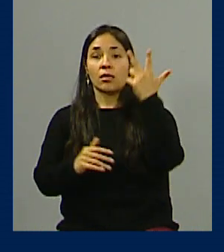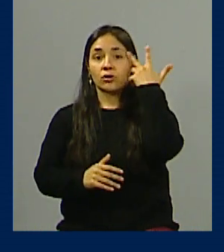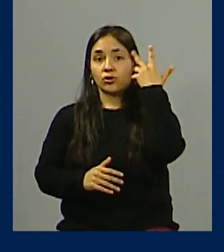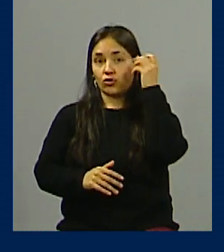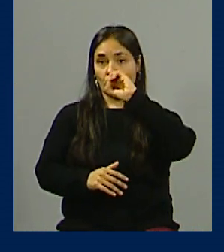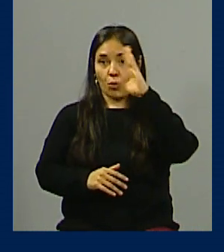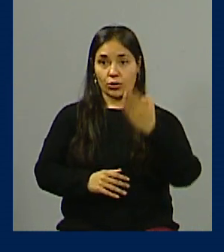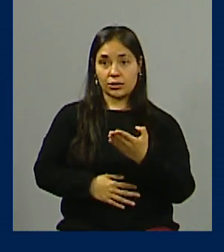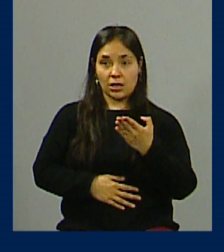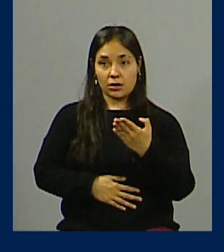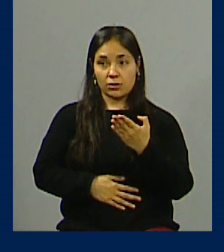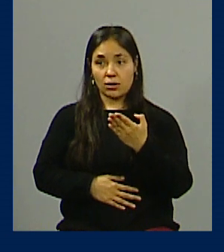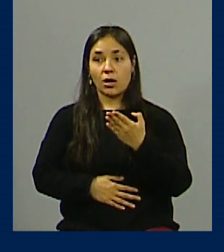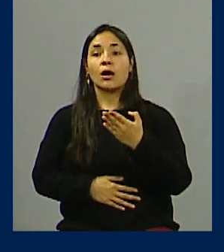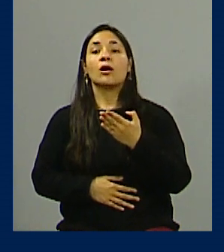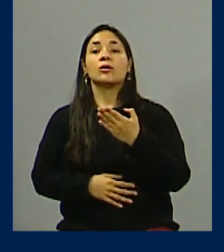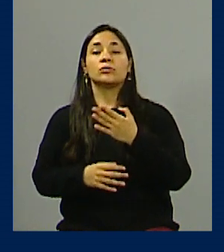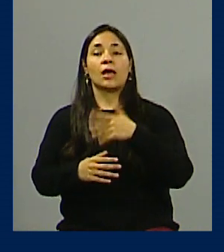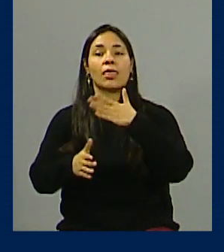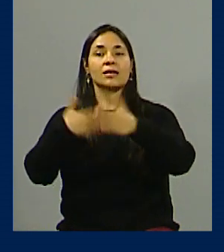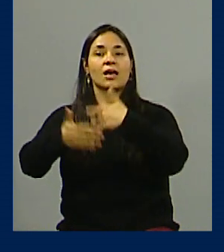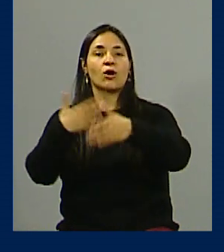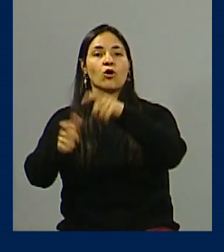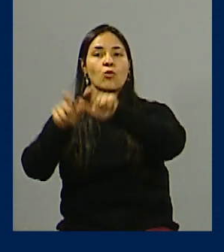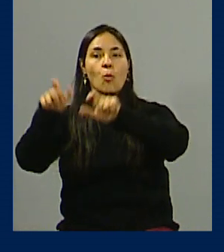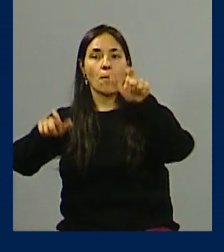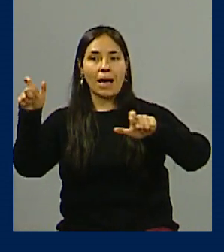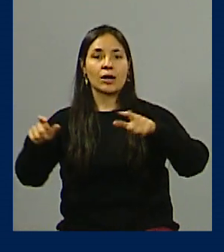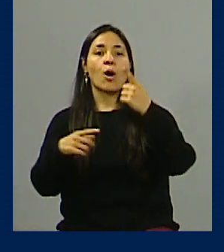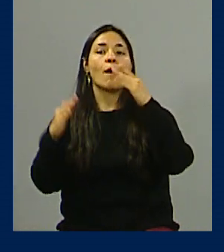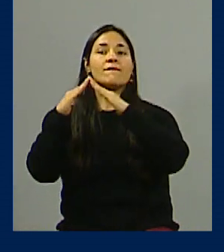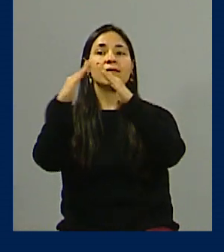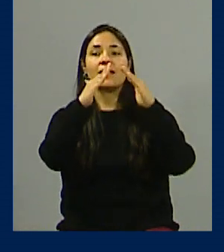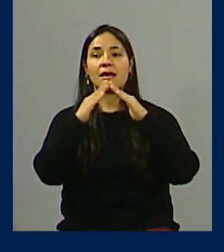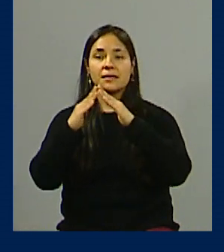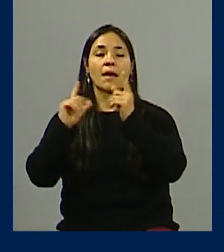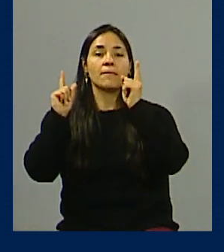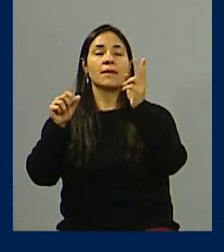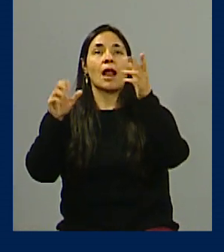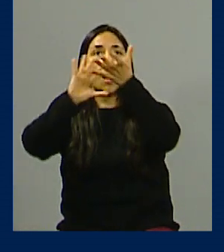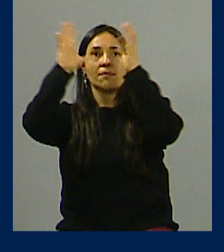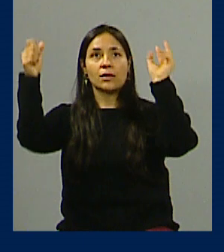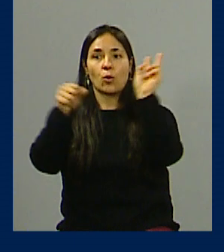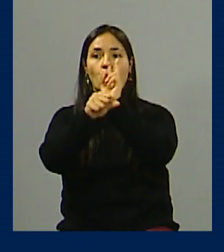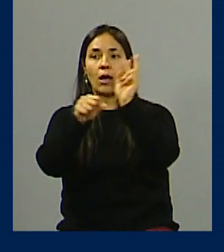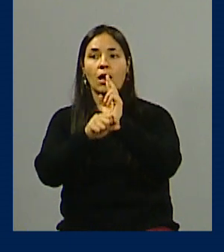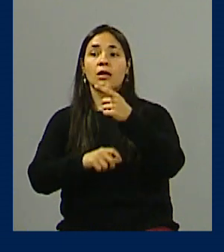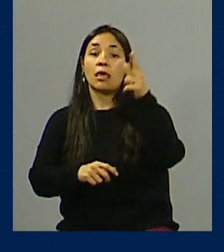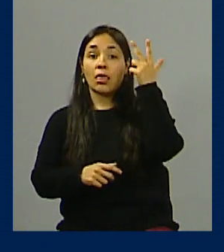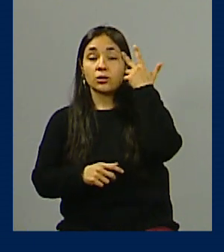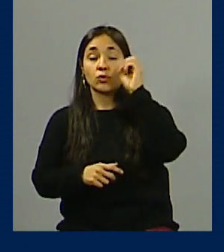18%, 18,60%, desarrollo humano, vivienda y protección del ambiente. Importante porcentaje, hablando de esto que